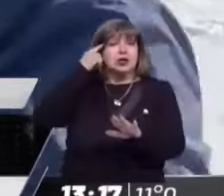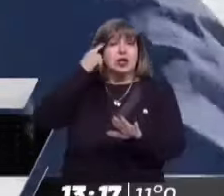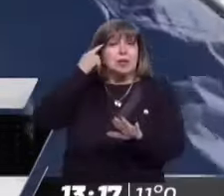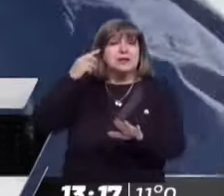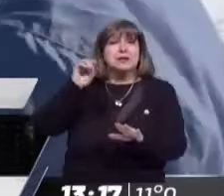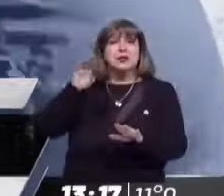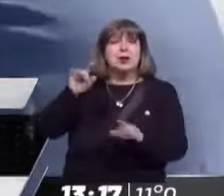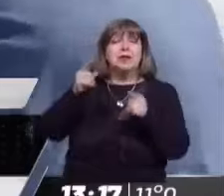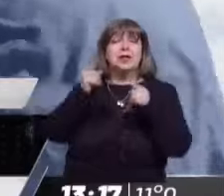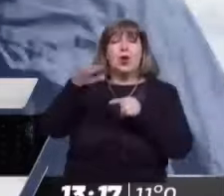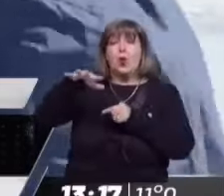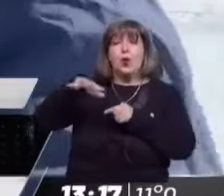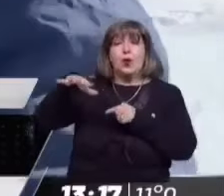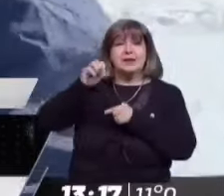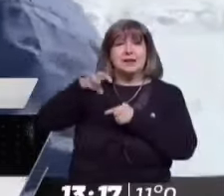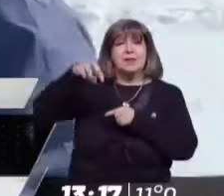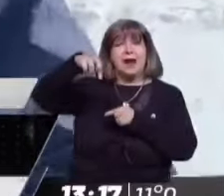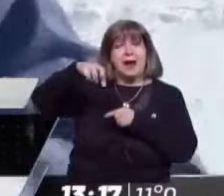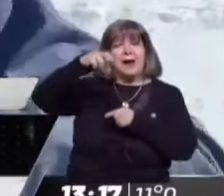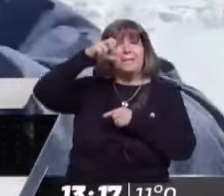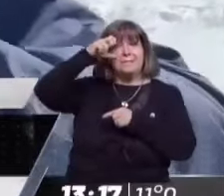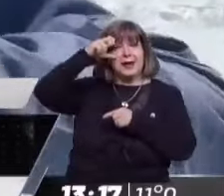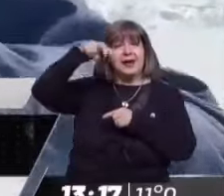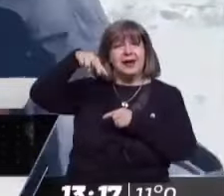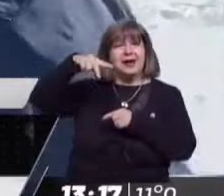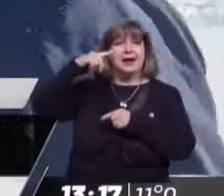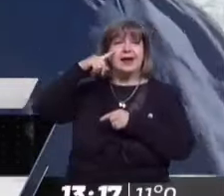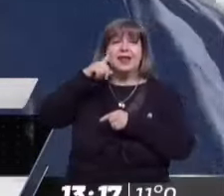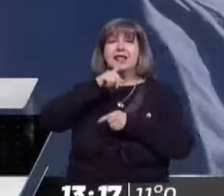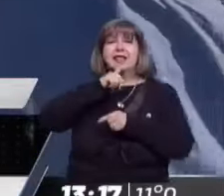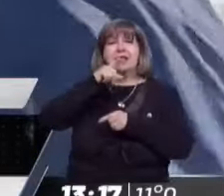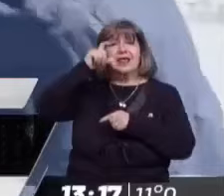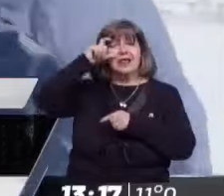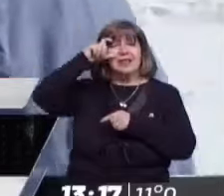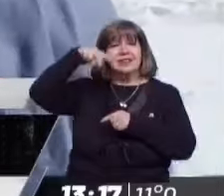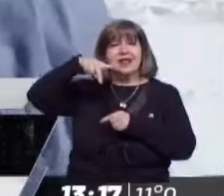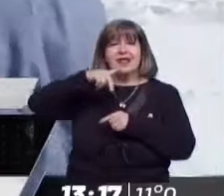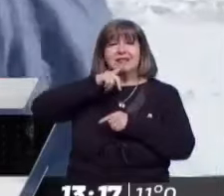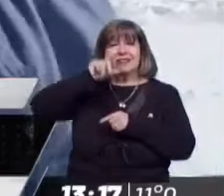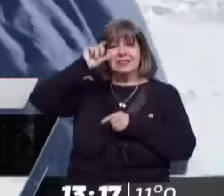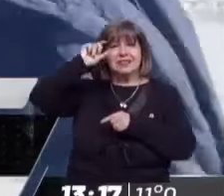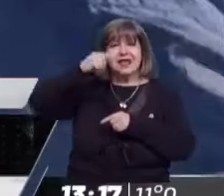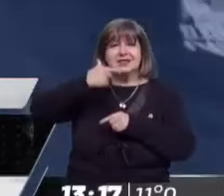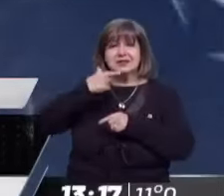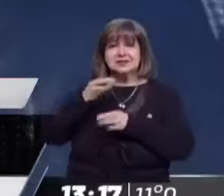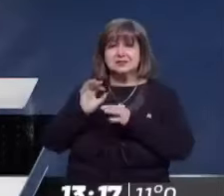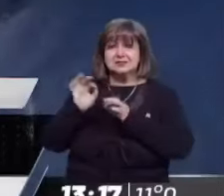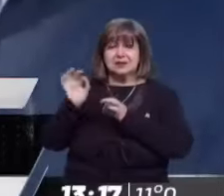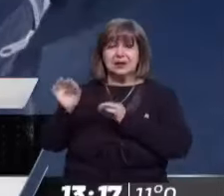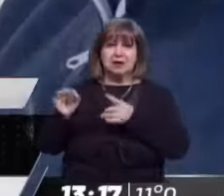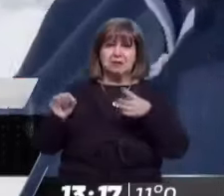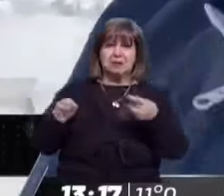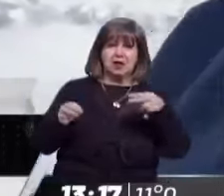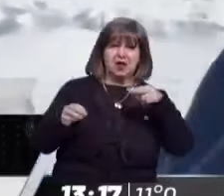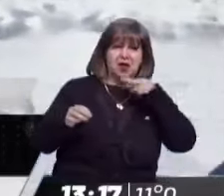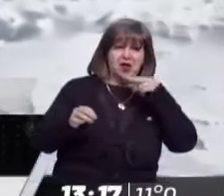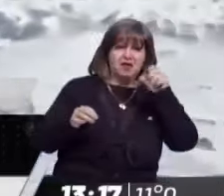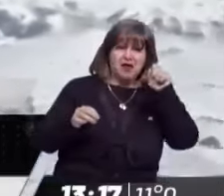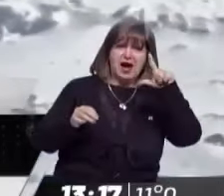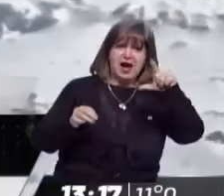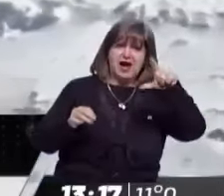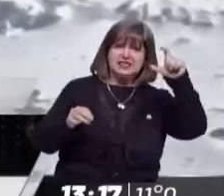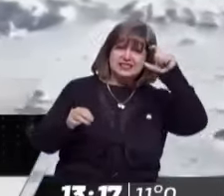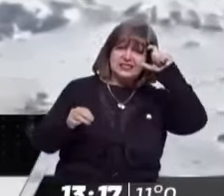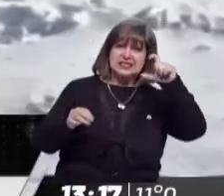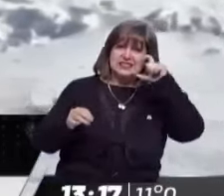nieve. Y acá tenés, lo estamos viendo, tenés nieve, tenés unos paisajes increíbles, sí. Lo tenés más cerca y lo tenés más barato. A veces sí, desconocimiento,